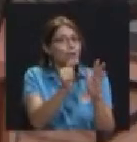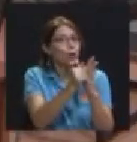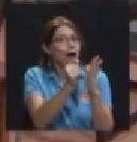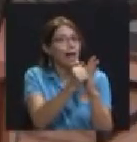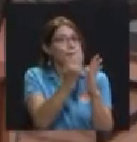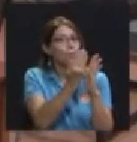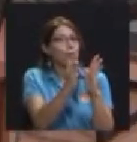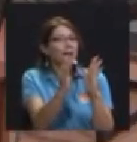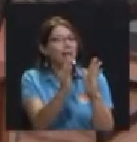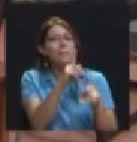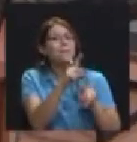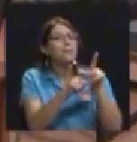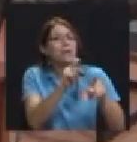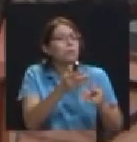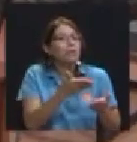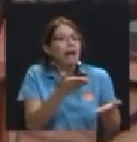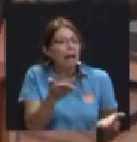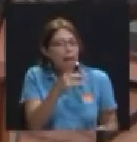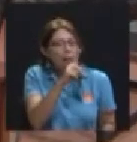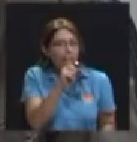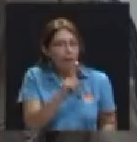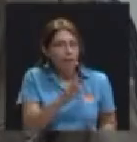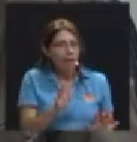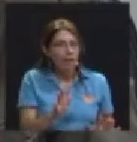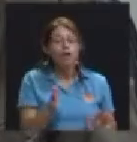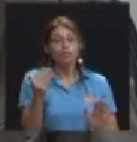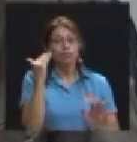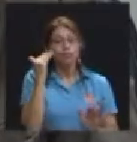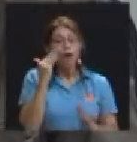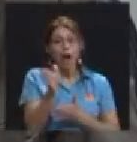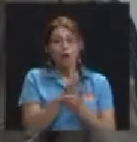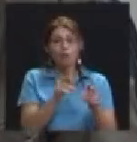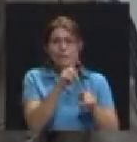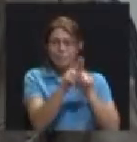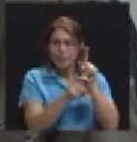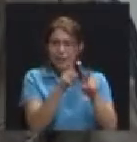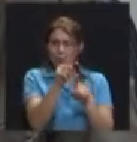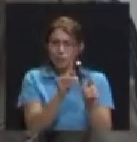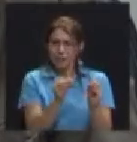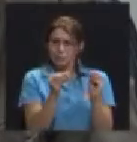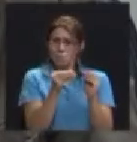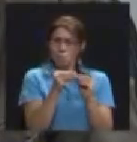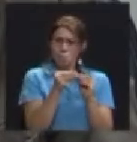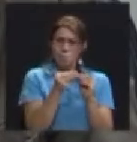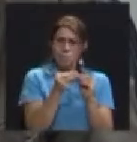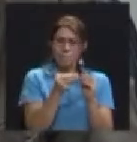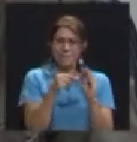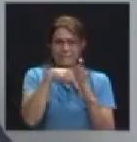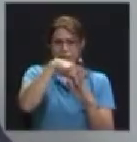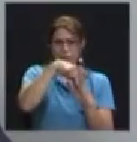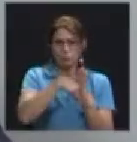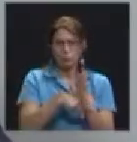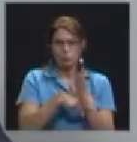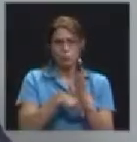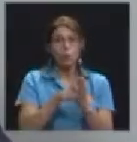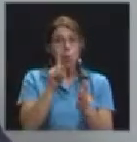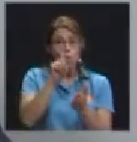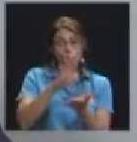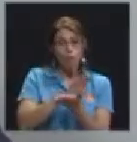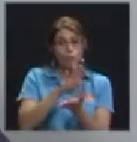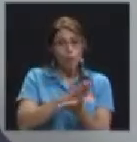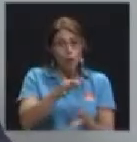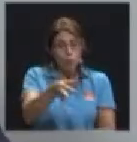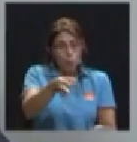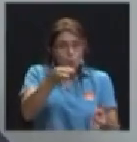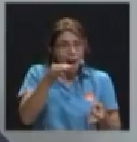preguntas, algunas son muy elaboradas, y hay uno de los formularios, es, si yo no